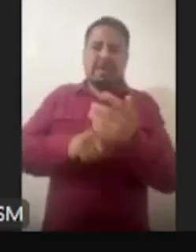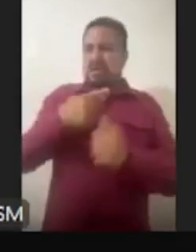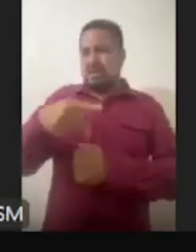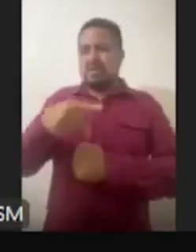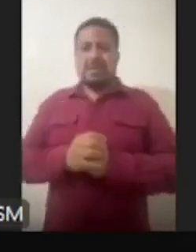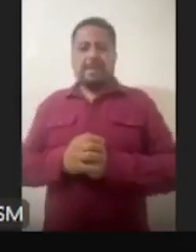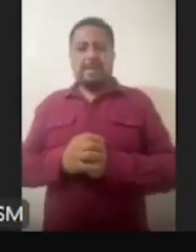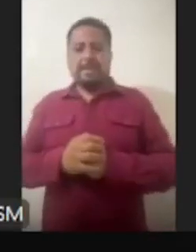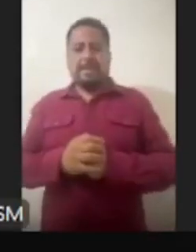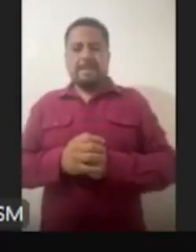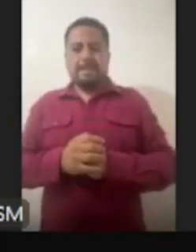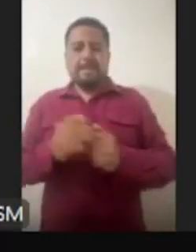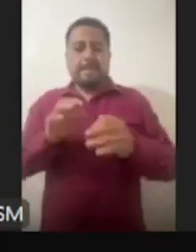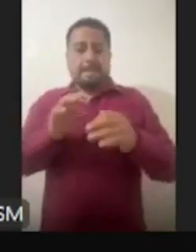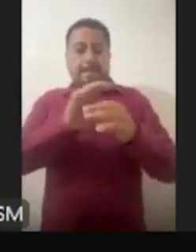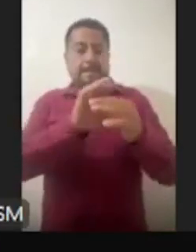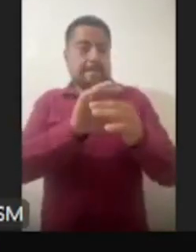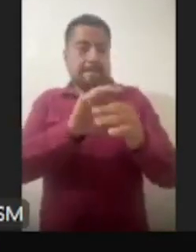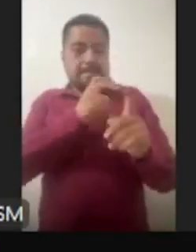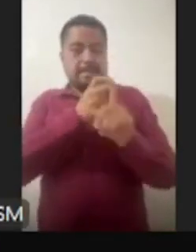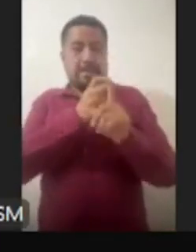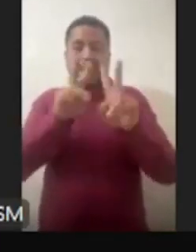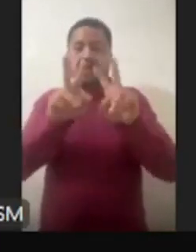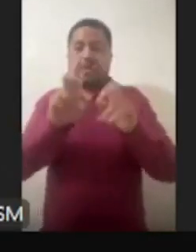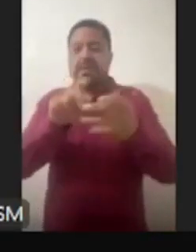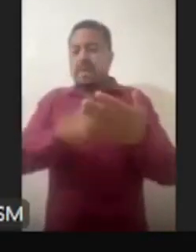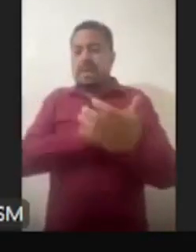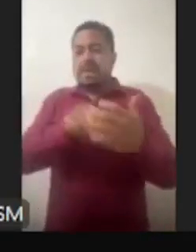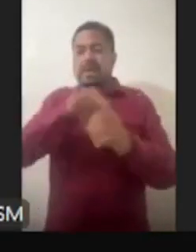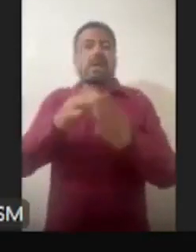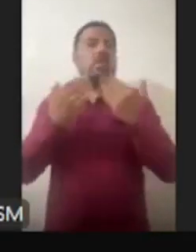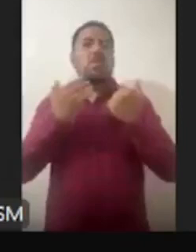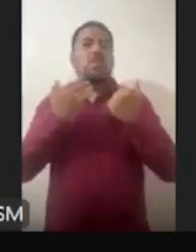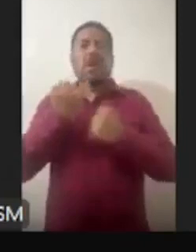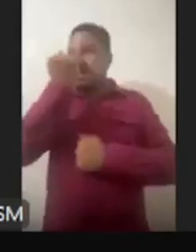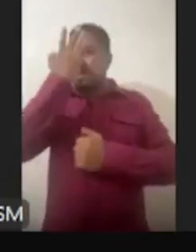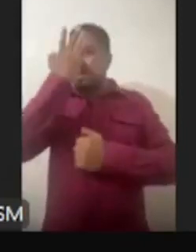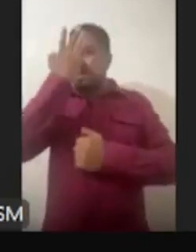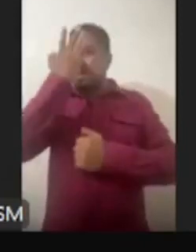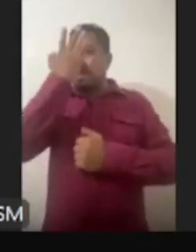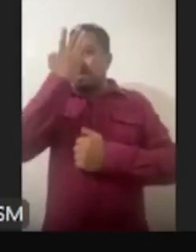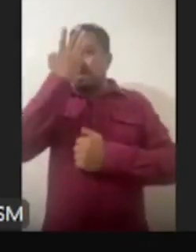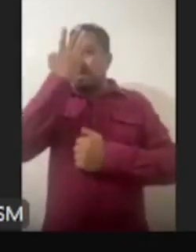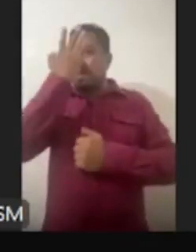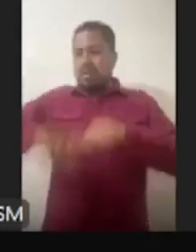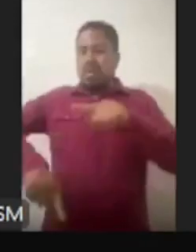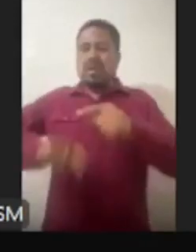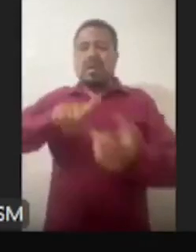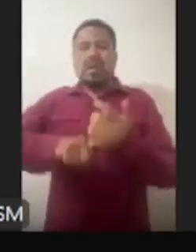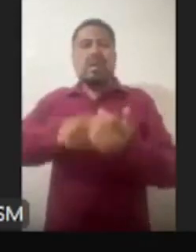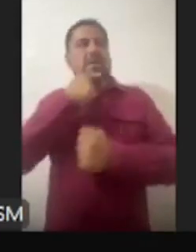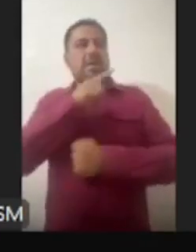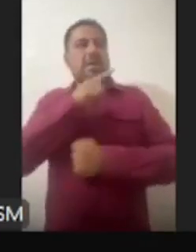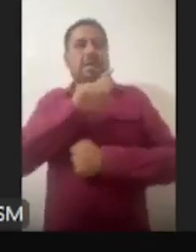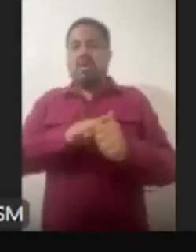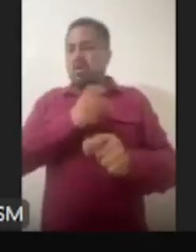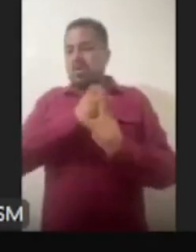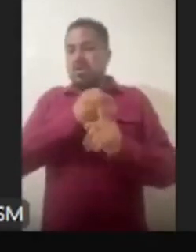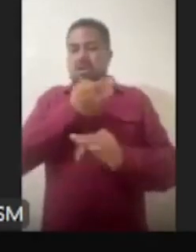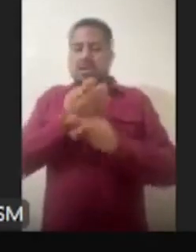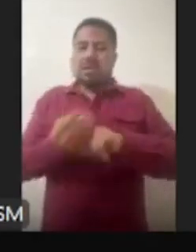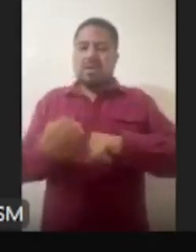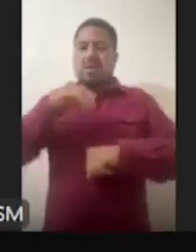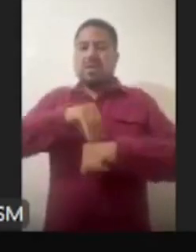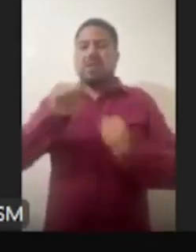Aunado a ello, en materia electoral no existe la figura procesal de la suspensión del acto reclamado y por ello la ejecución de las sentencias es inmediata y